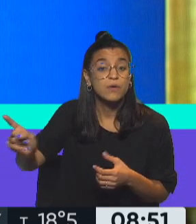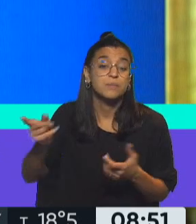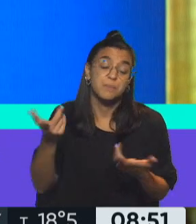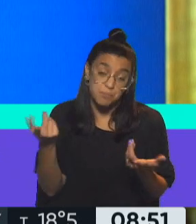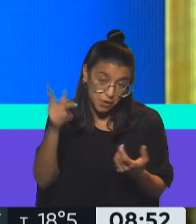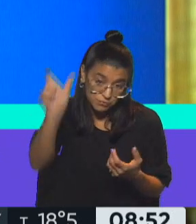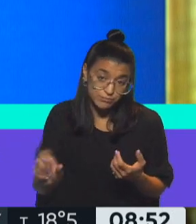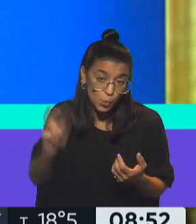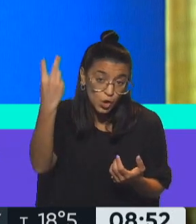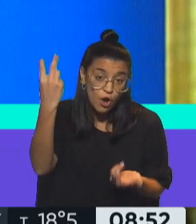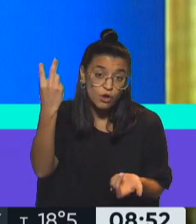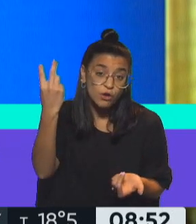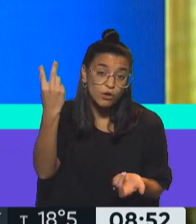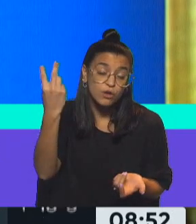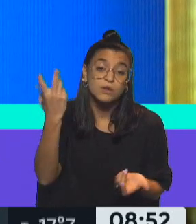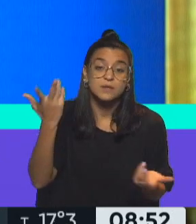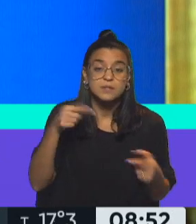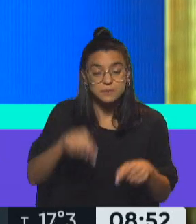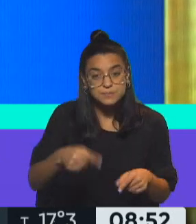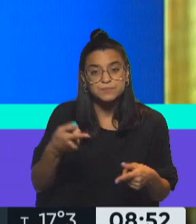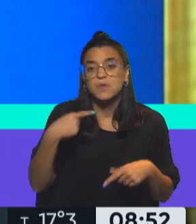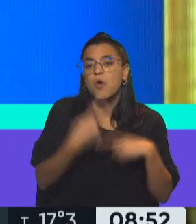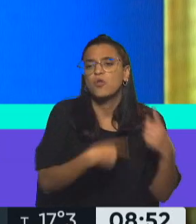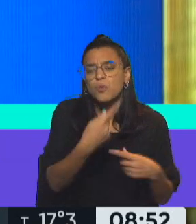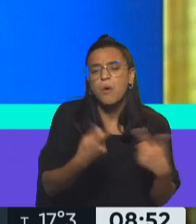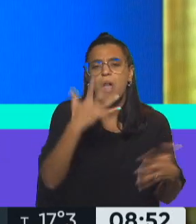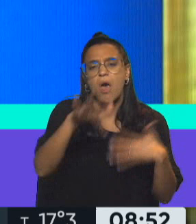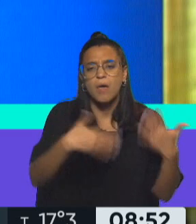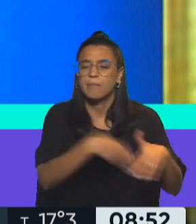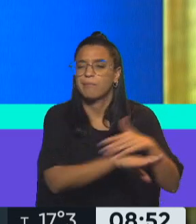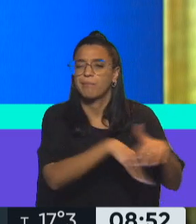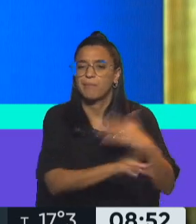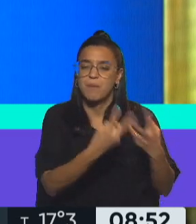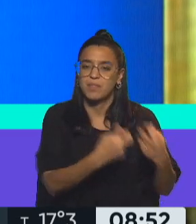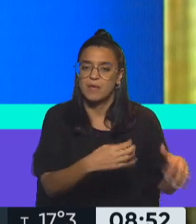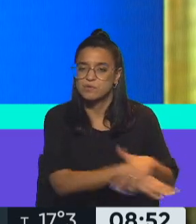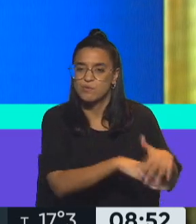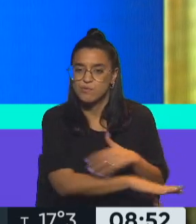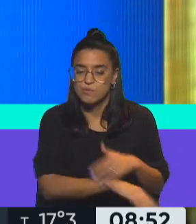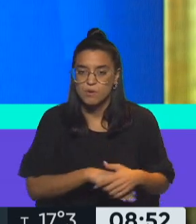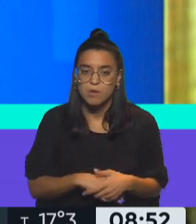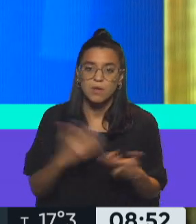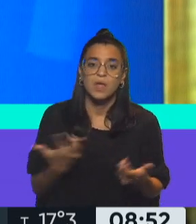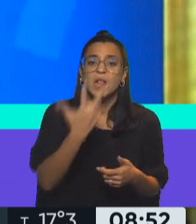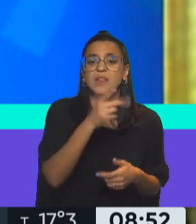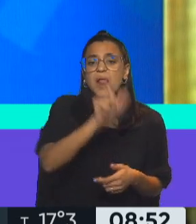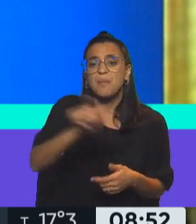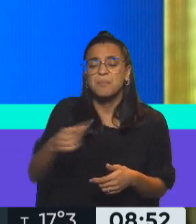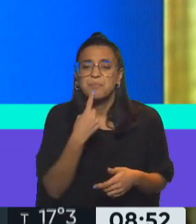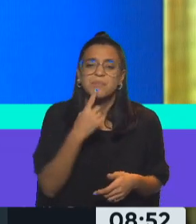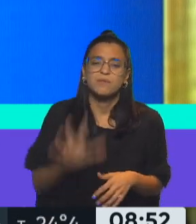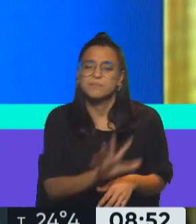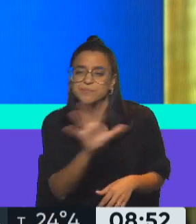pero el pibe murió, esto te lo seguían bardeando y cajoneando, como tres pibes sospechosos